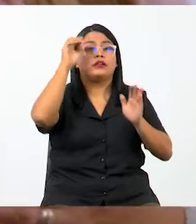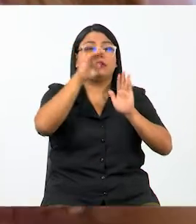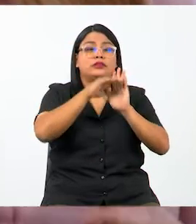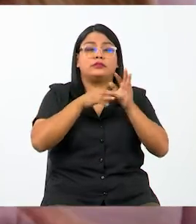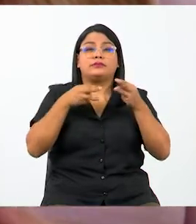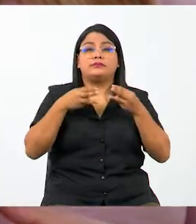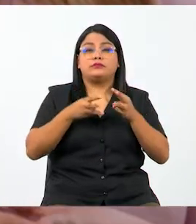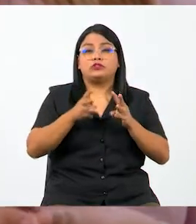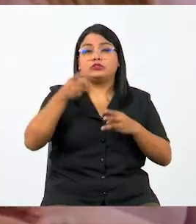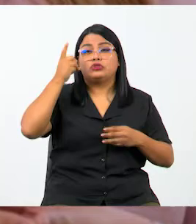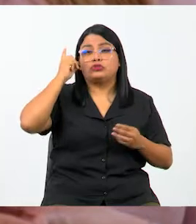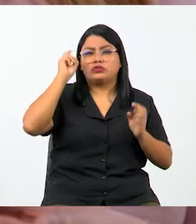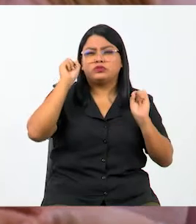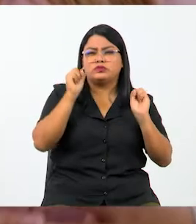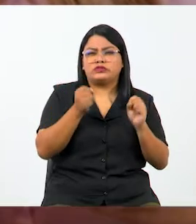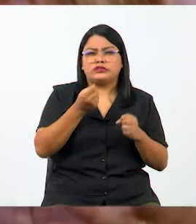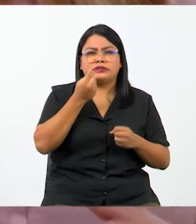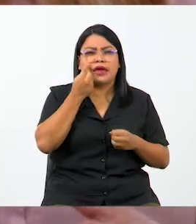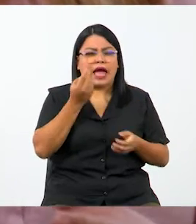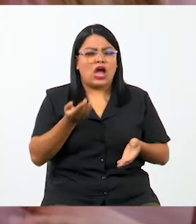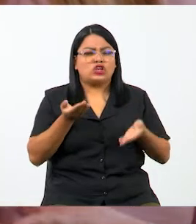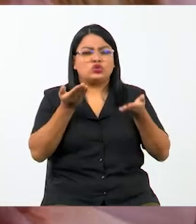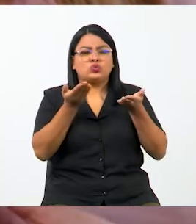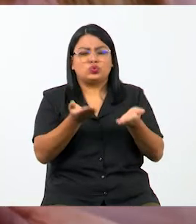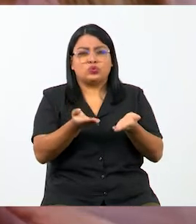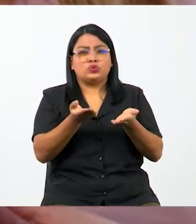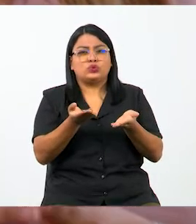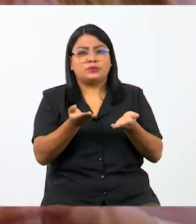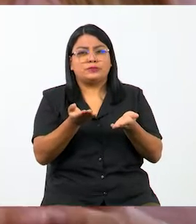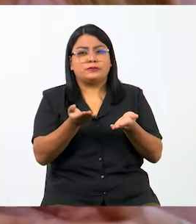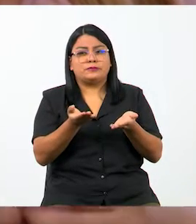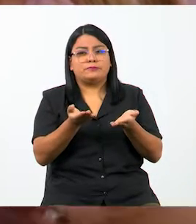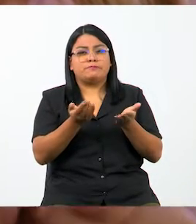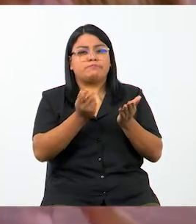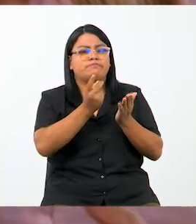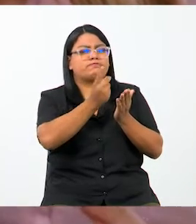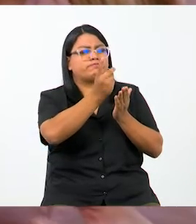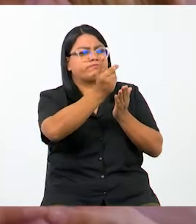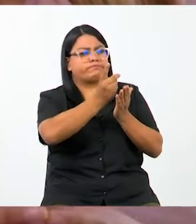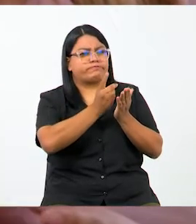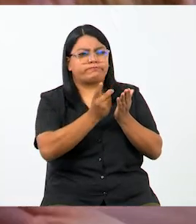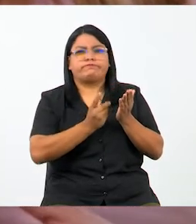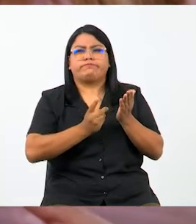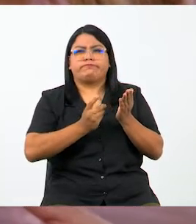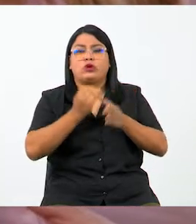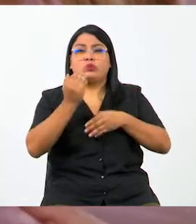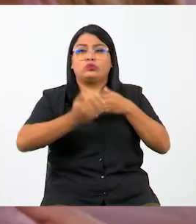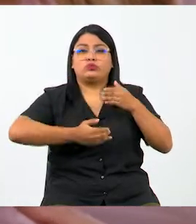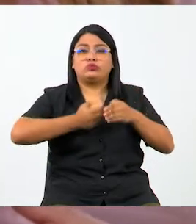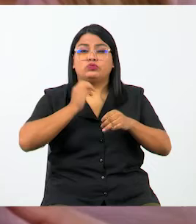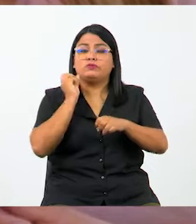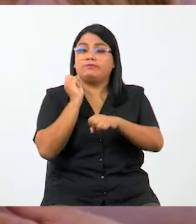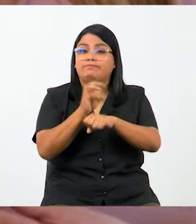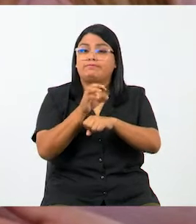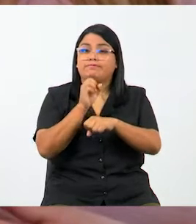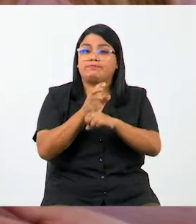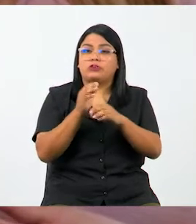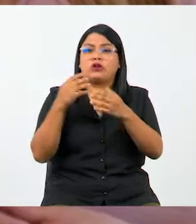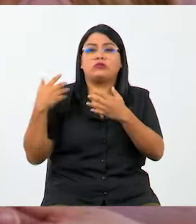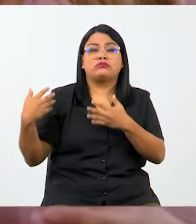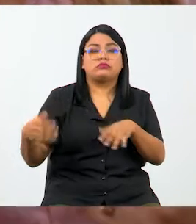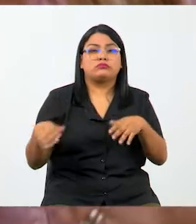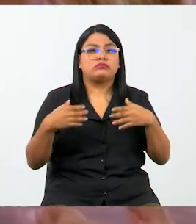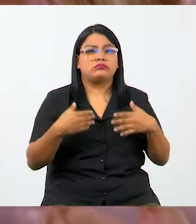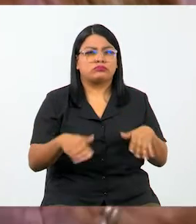encontrará ayuda para diseñar este proceso. Tanto sugerencias como actividades tanto digitales, pueden